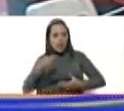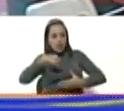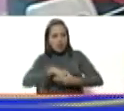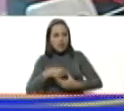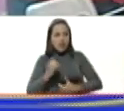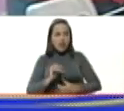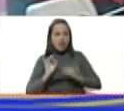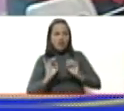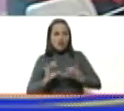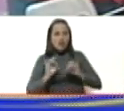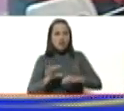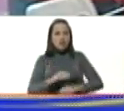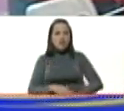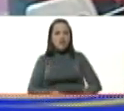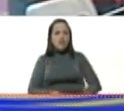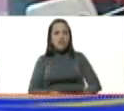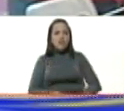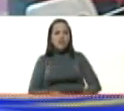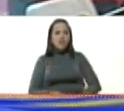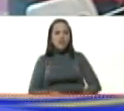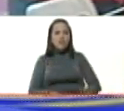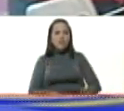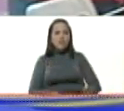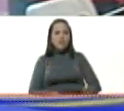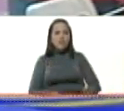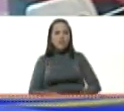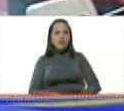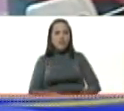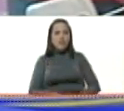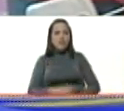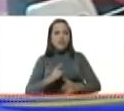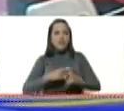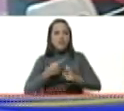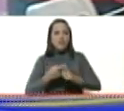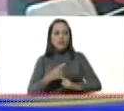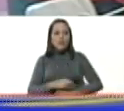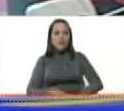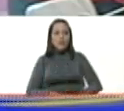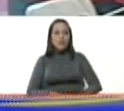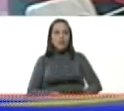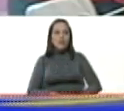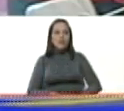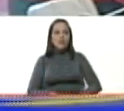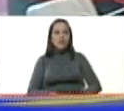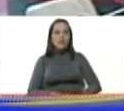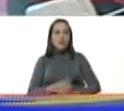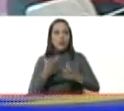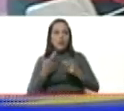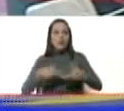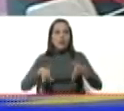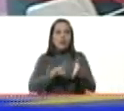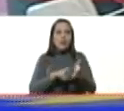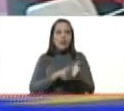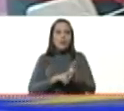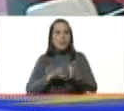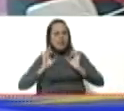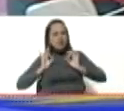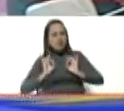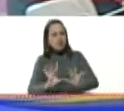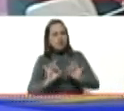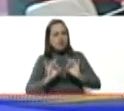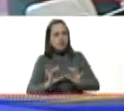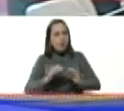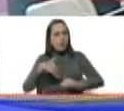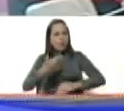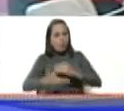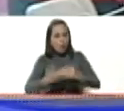como un dolorcito, tengo como un dolorcito. Y entonces vamos a ver que cuántas veces se repite ese dolor, cuánto tiempo dura, o esa sensación de